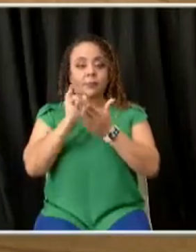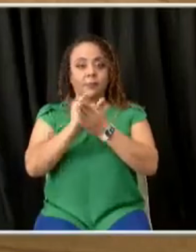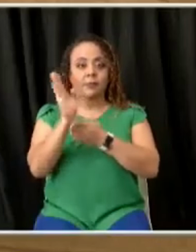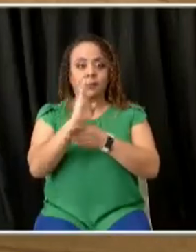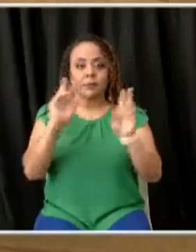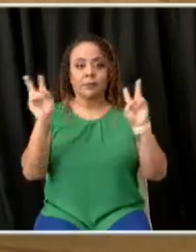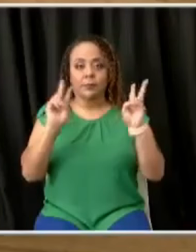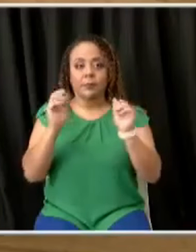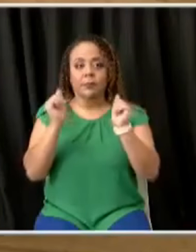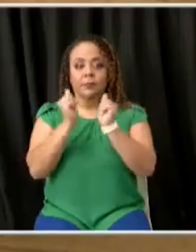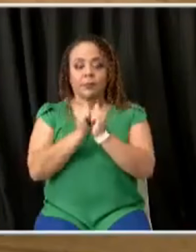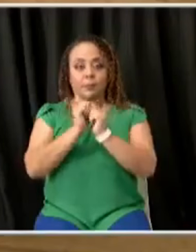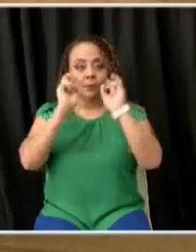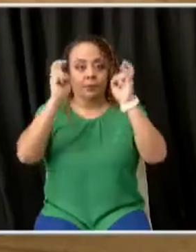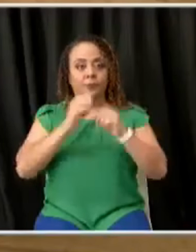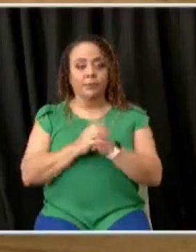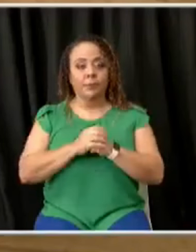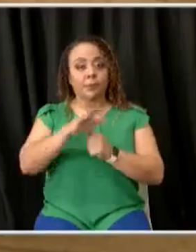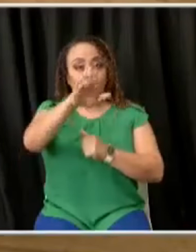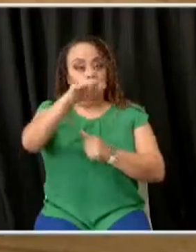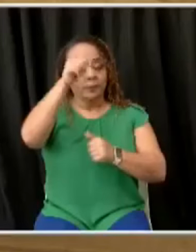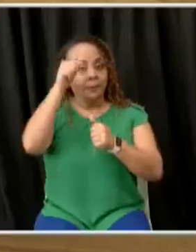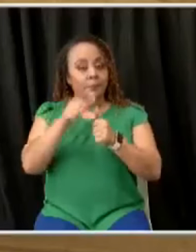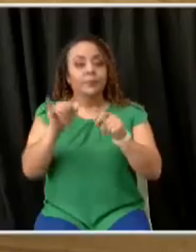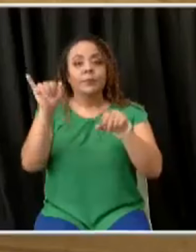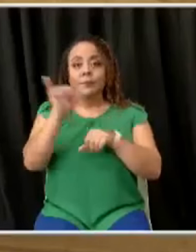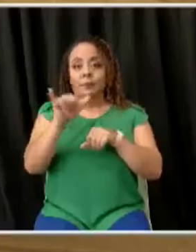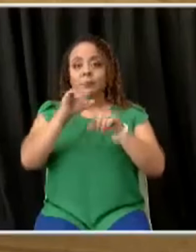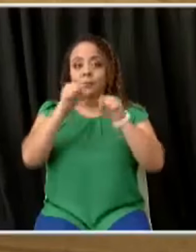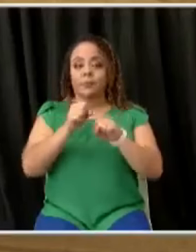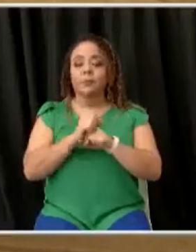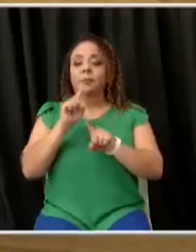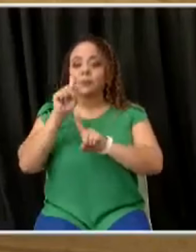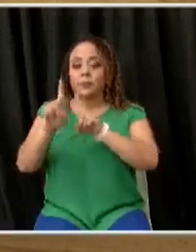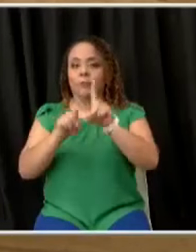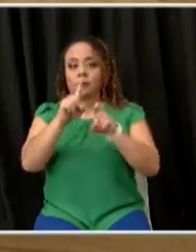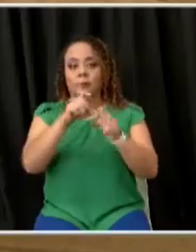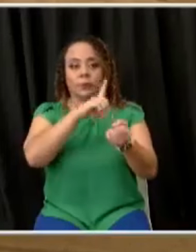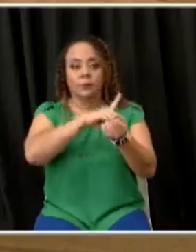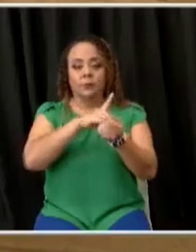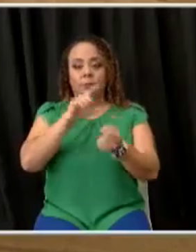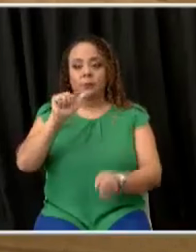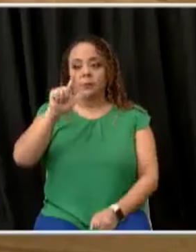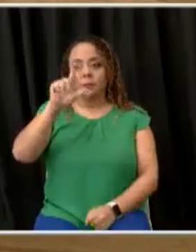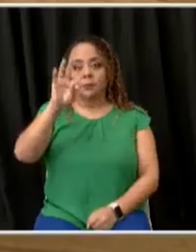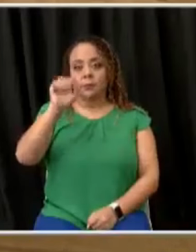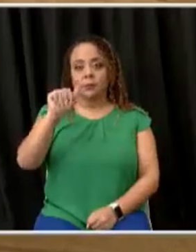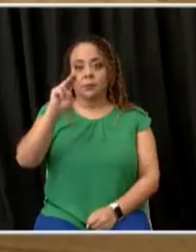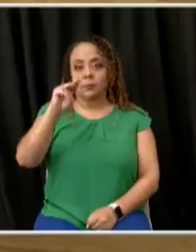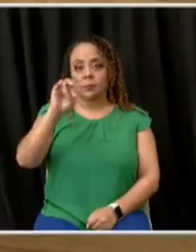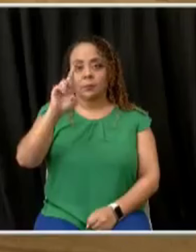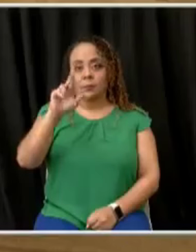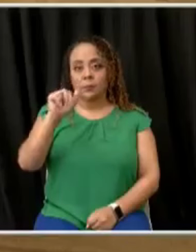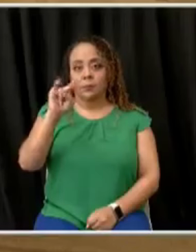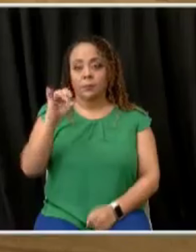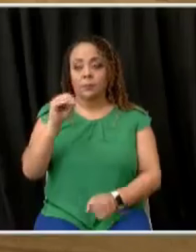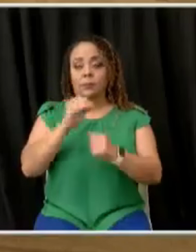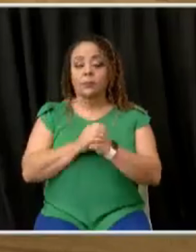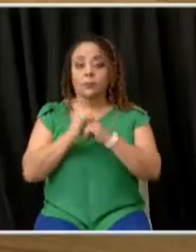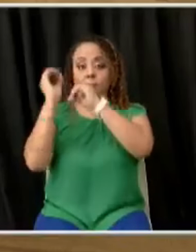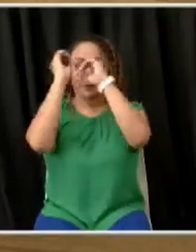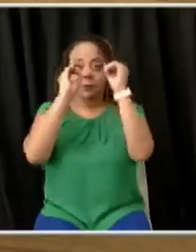en vivo con este tema. Les recordamos que también puede hacerle sus consultas al doctor Altamirano a través de la plataforma